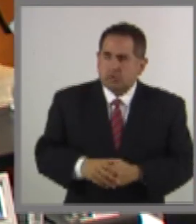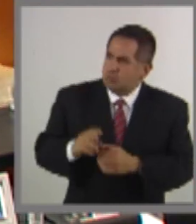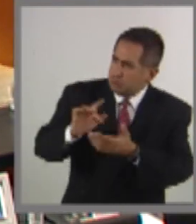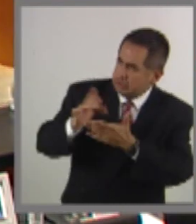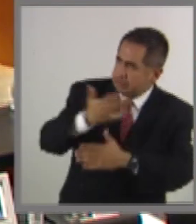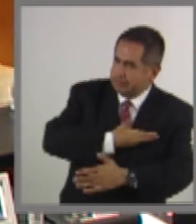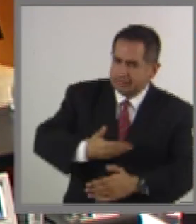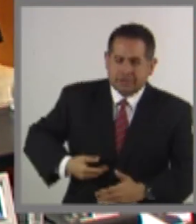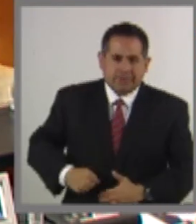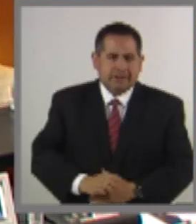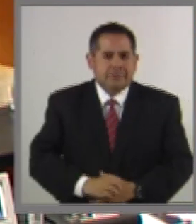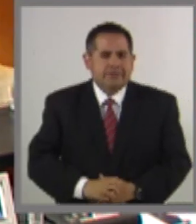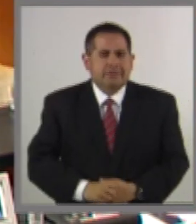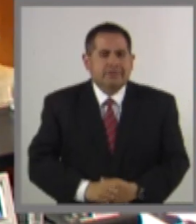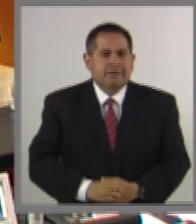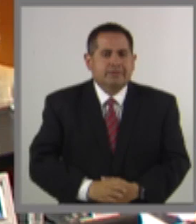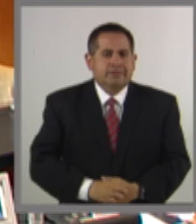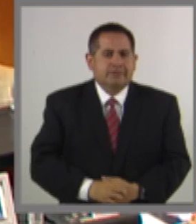presidente.